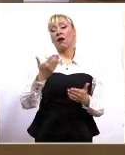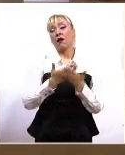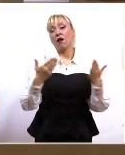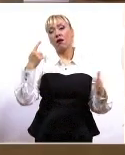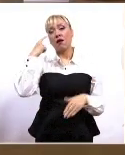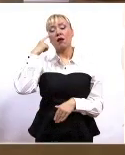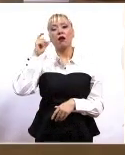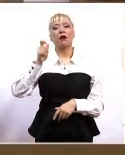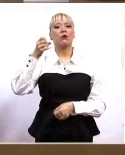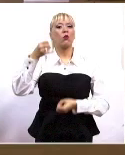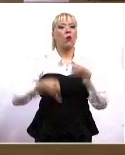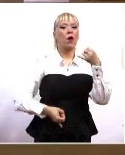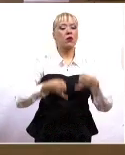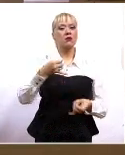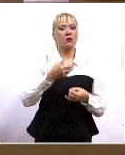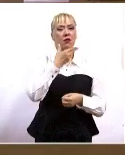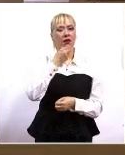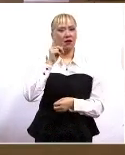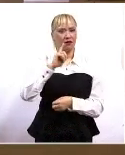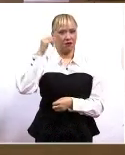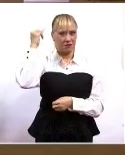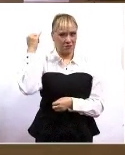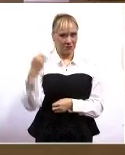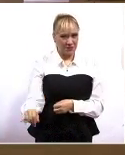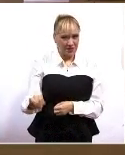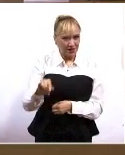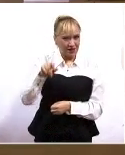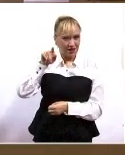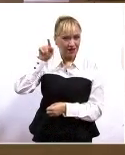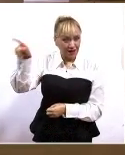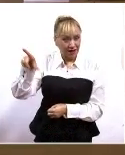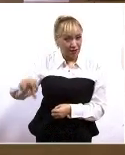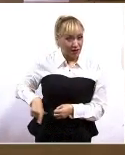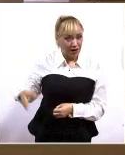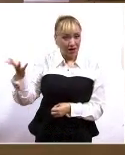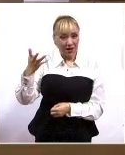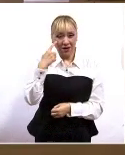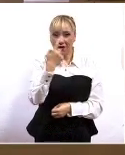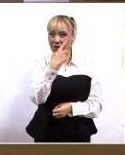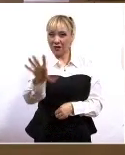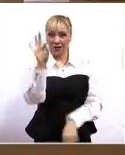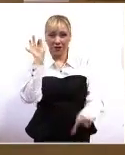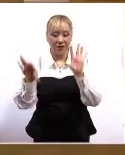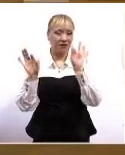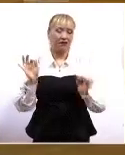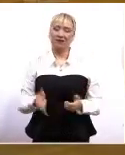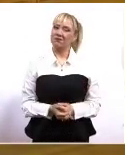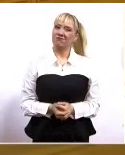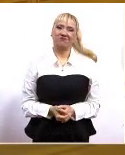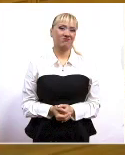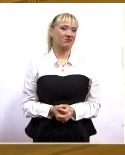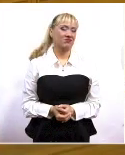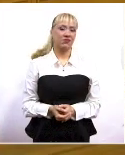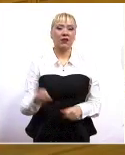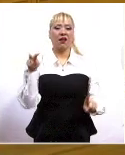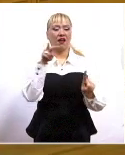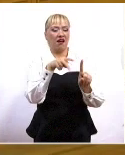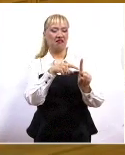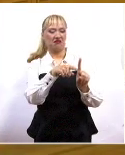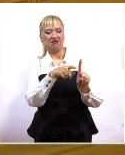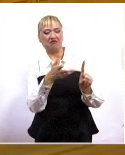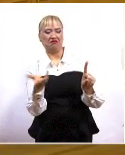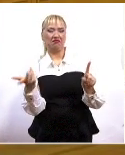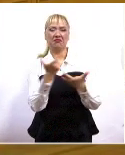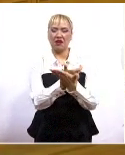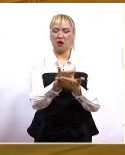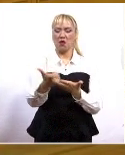contemplaba que juezas y jueces fueran evaluados por el Ministerio de Planificación. Además, se pretende deslegitimar su labor cuestionando los salarios